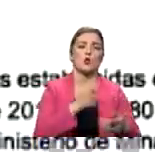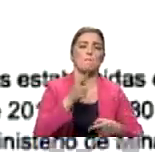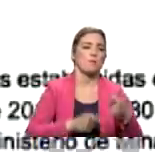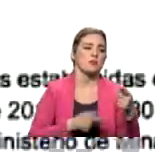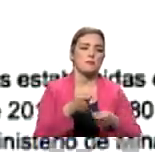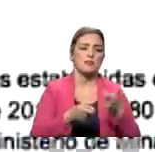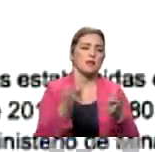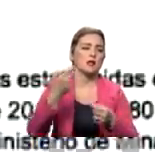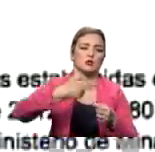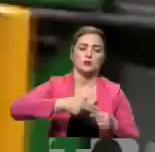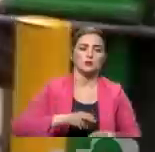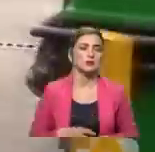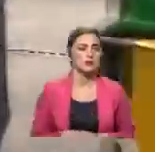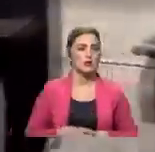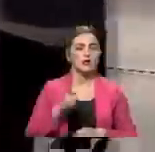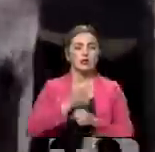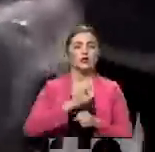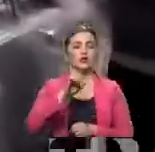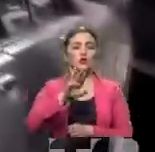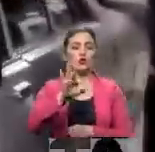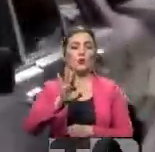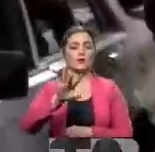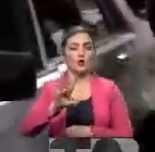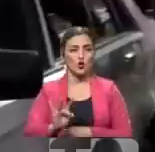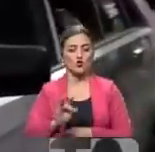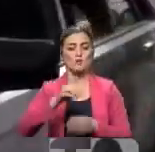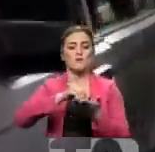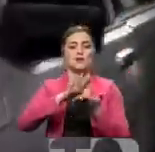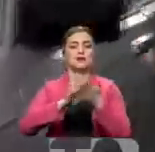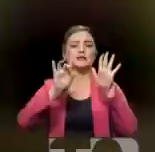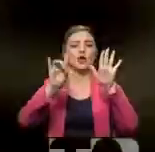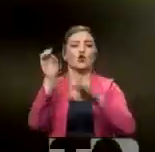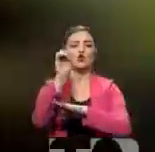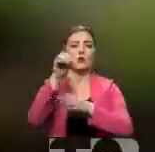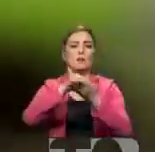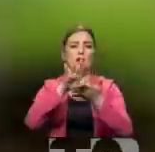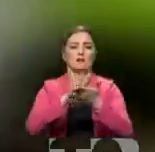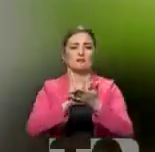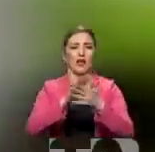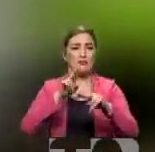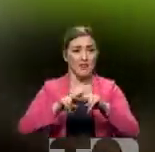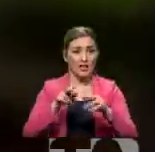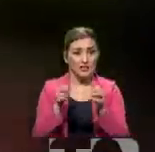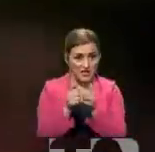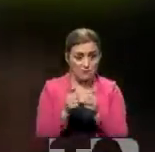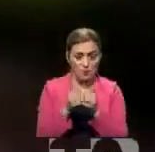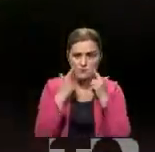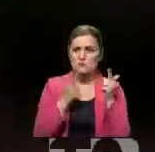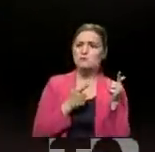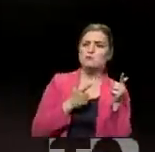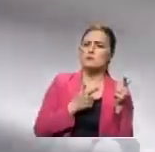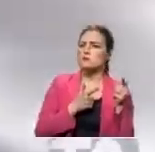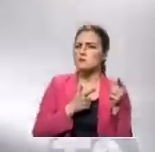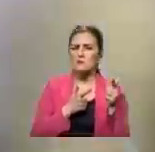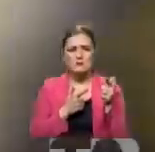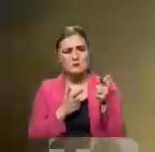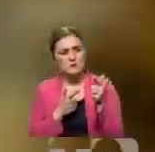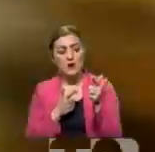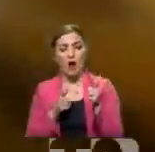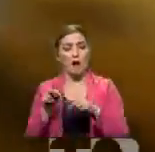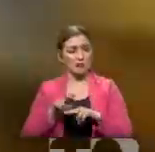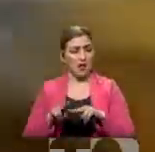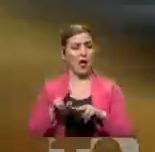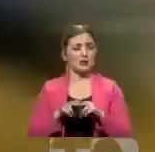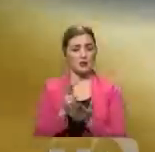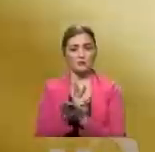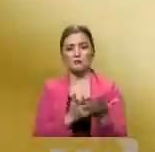decreto 198 se aplica la medida desde el 6 de octubre, la cual es vigilada mediante brigadas de los taxistas colombianos que permanecen en